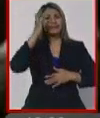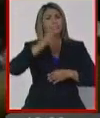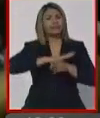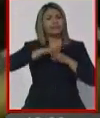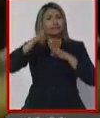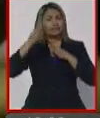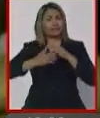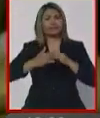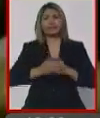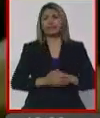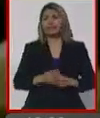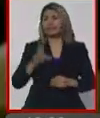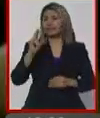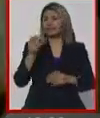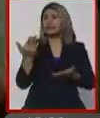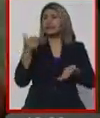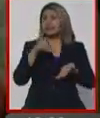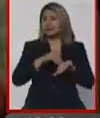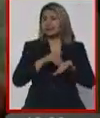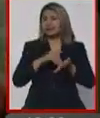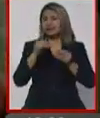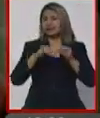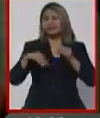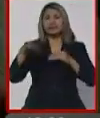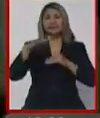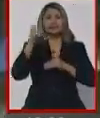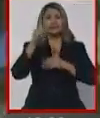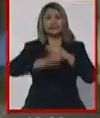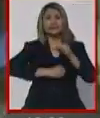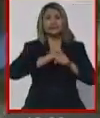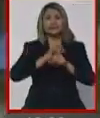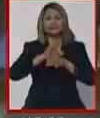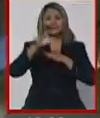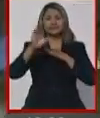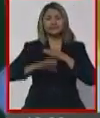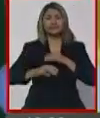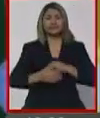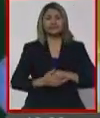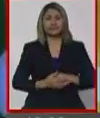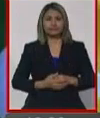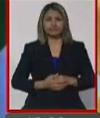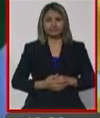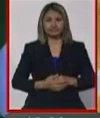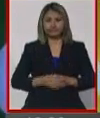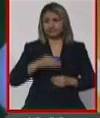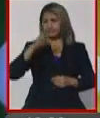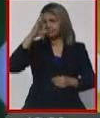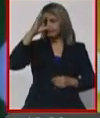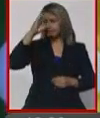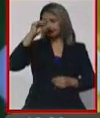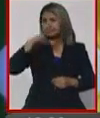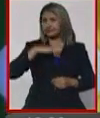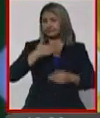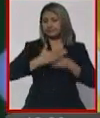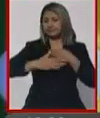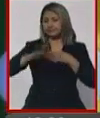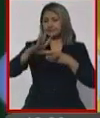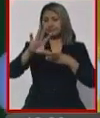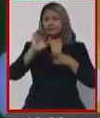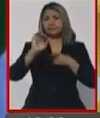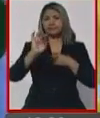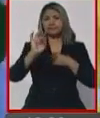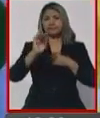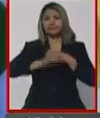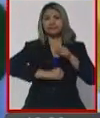terminal e incurable y no reincidentes con penas no mayores a 10 años que hayan cumplido cuarta parte. Varones a partir de